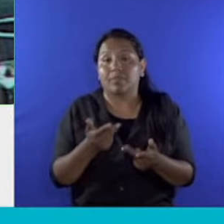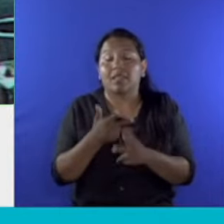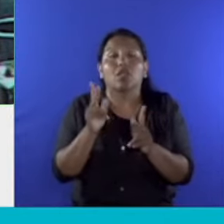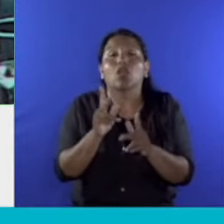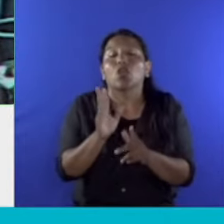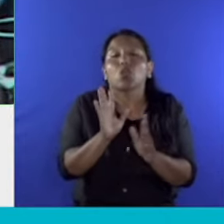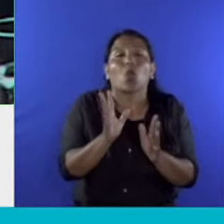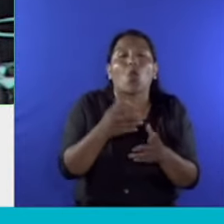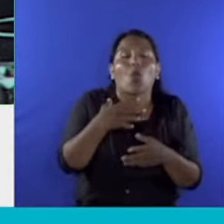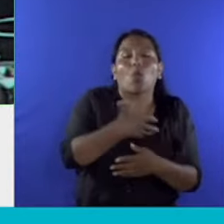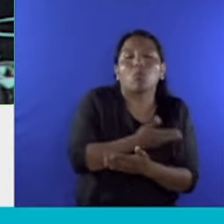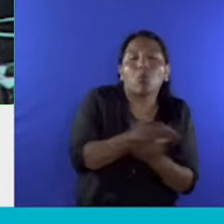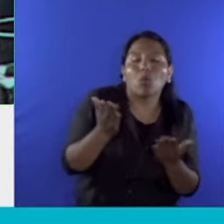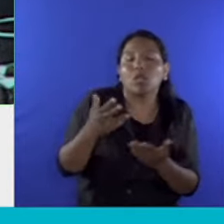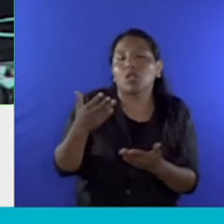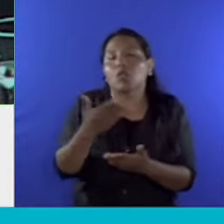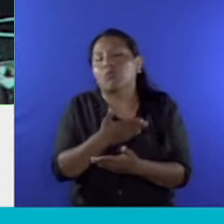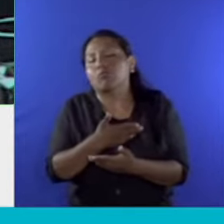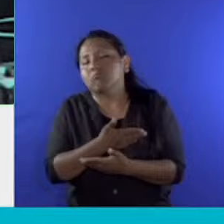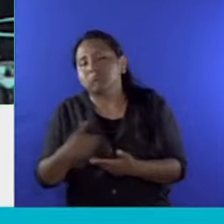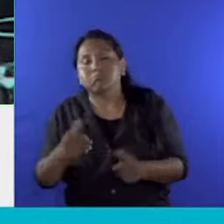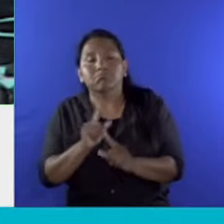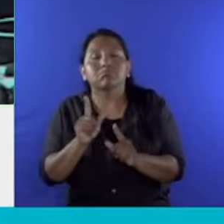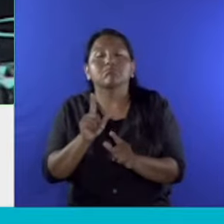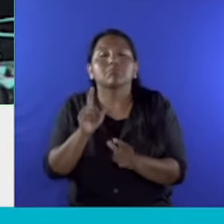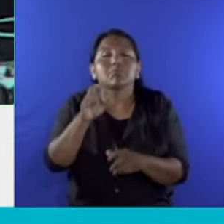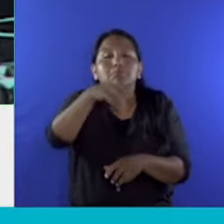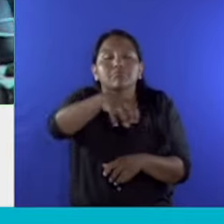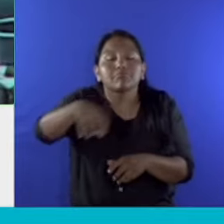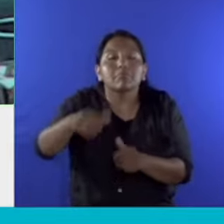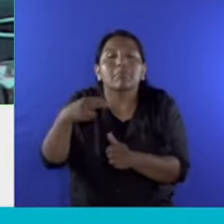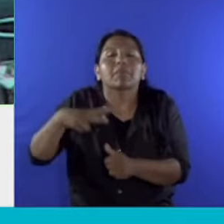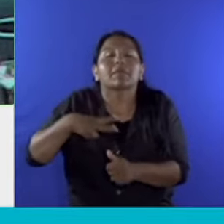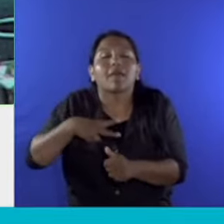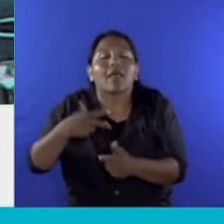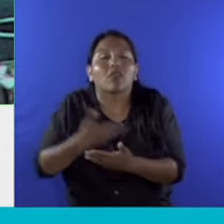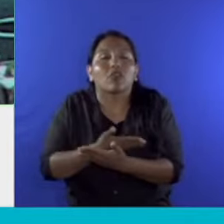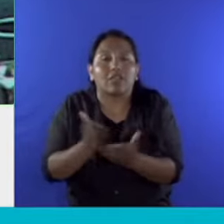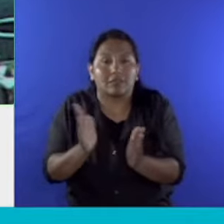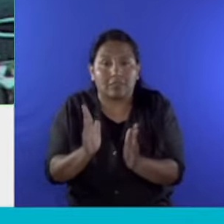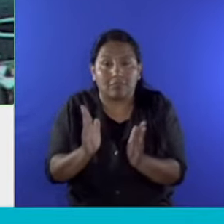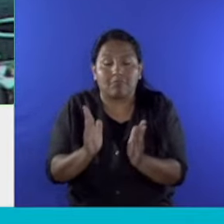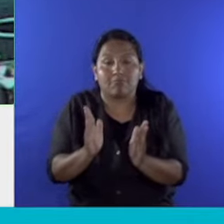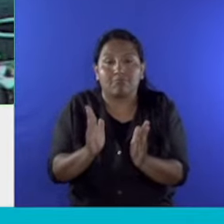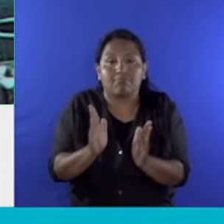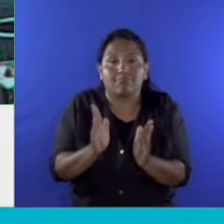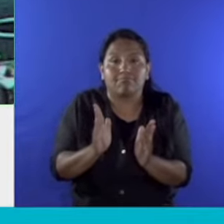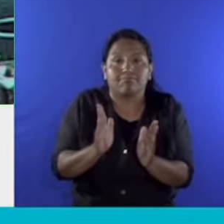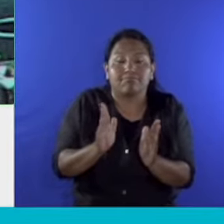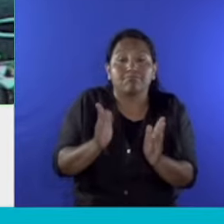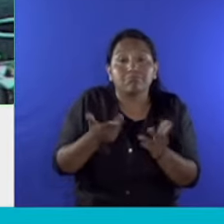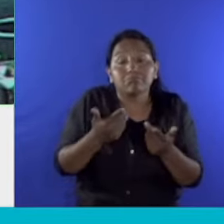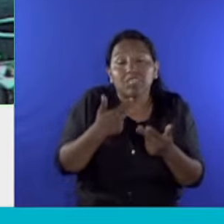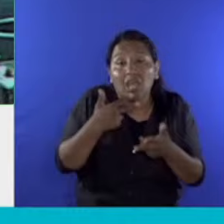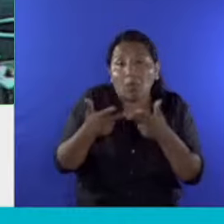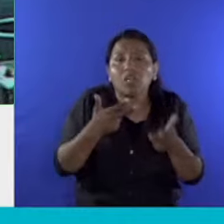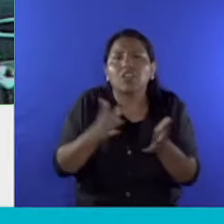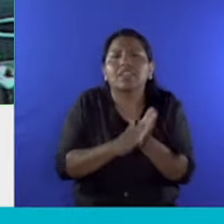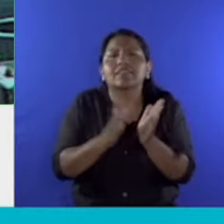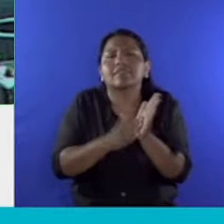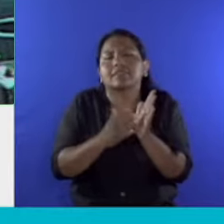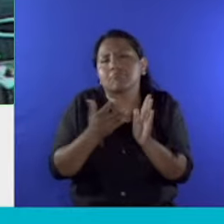los organismos públicos ni estatales, la componen los prestadores privados de la salud. Dice la Unión Argentina de la Salud, porque está bueno citar alguna